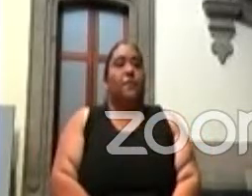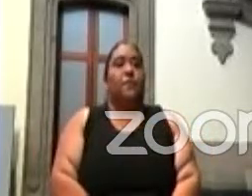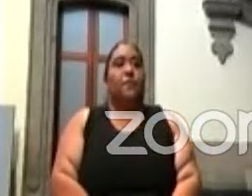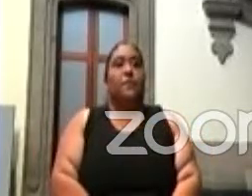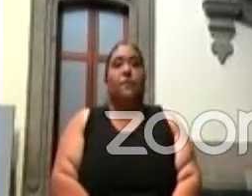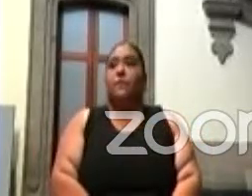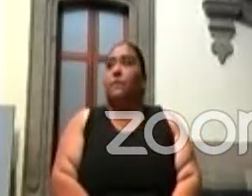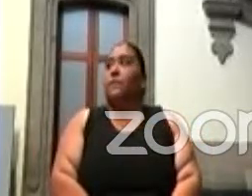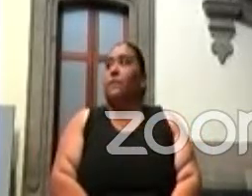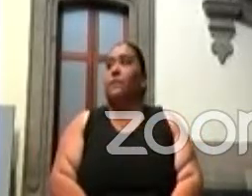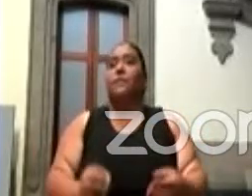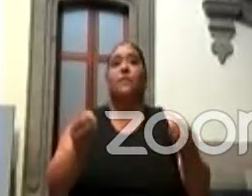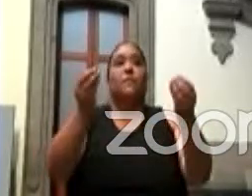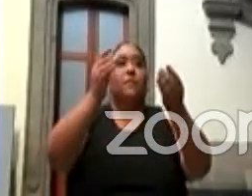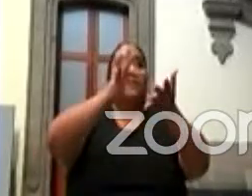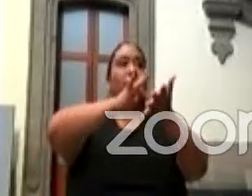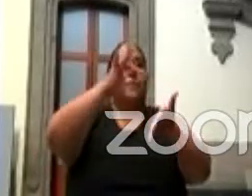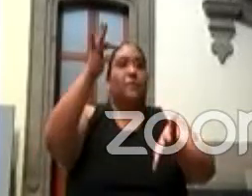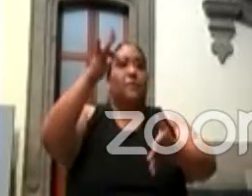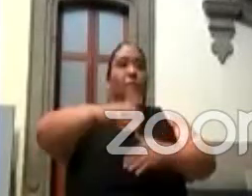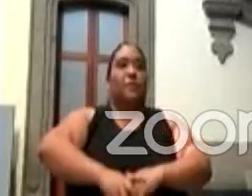Muchas gracias.